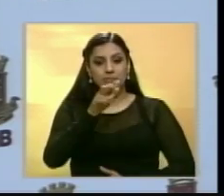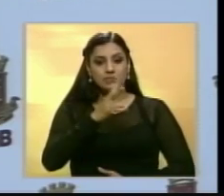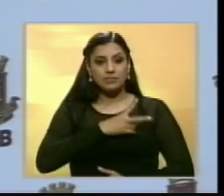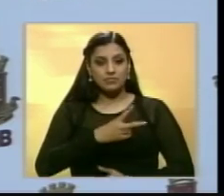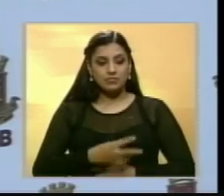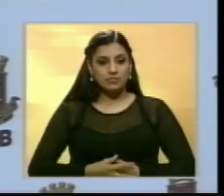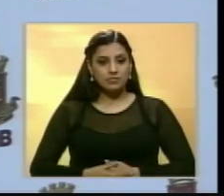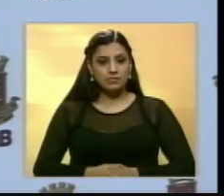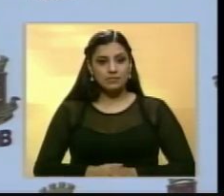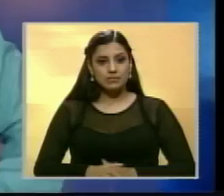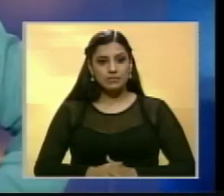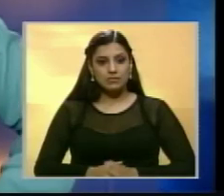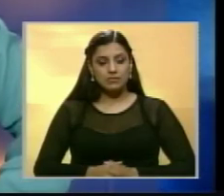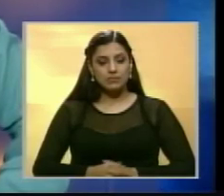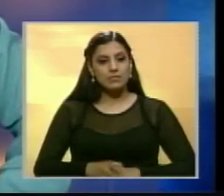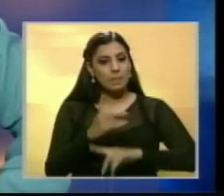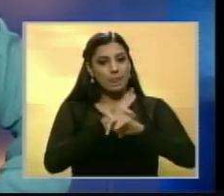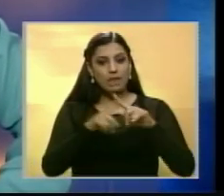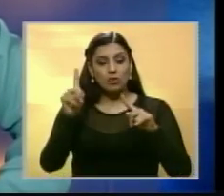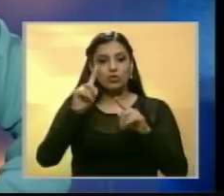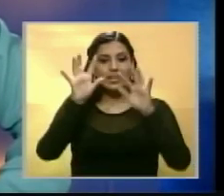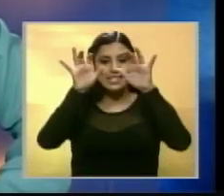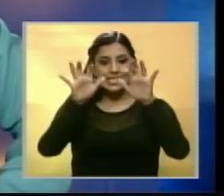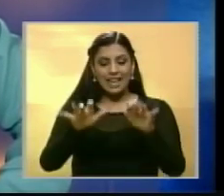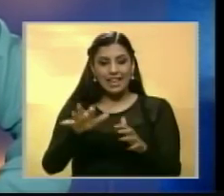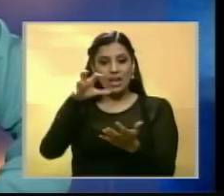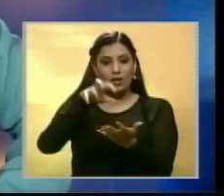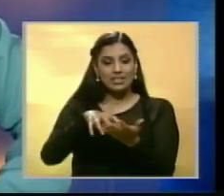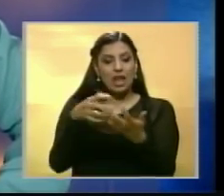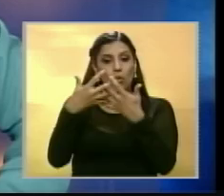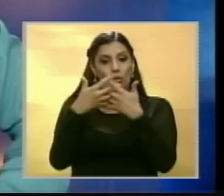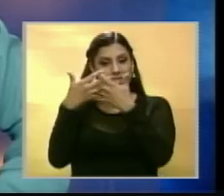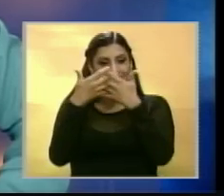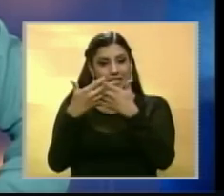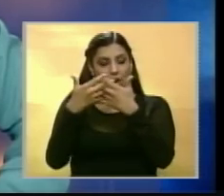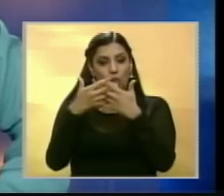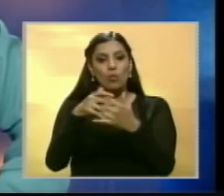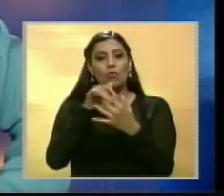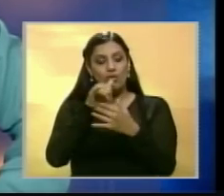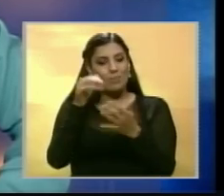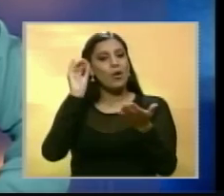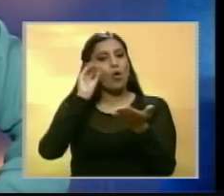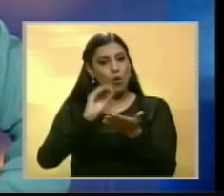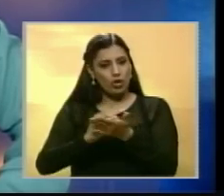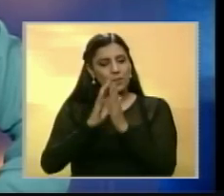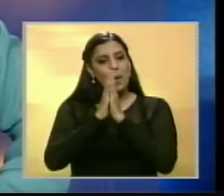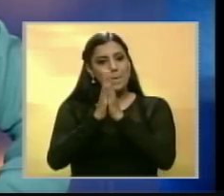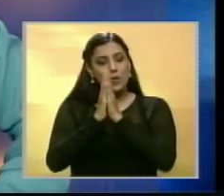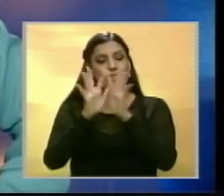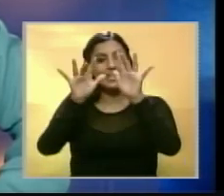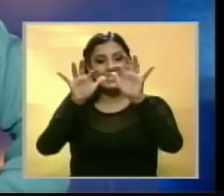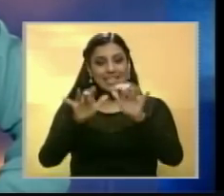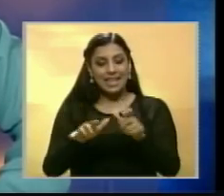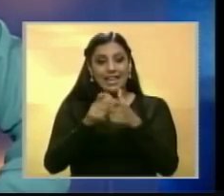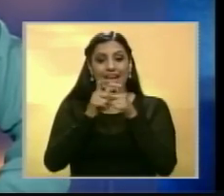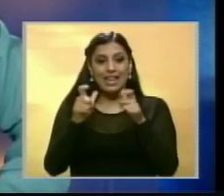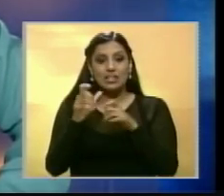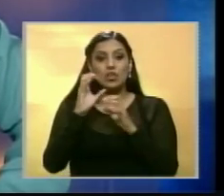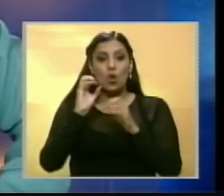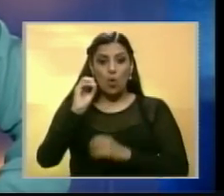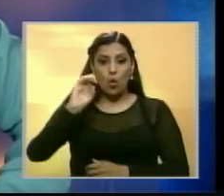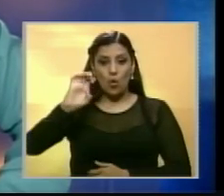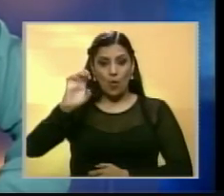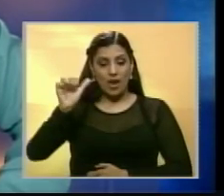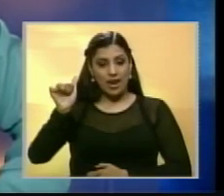Marcano, Noticiero Venevisión. El secretario de Estado norteamericano John Kerry ratificó la petición del secretario general de la